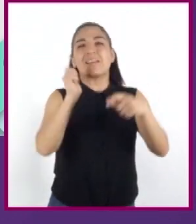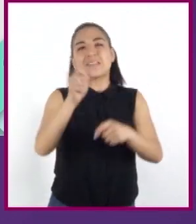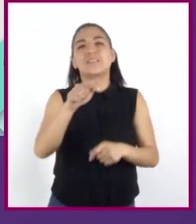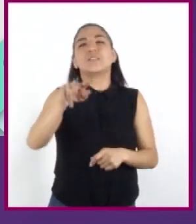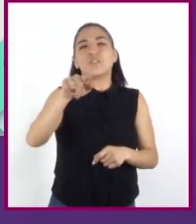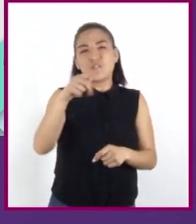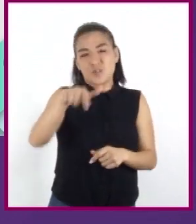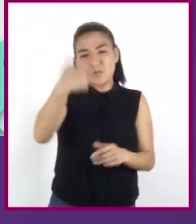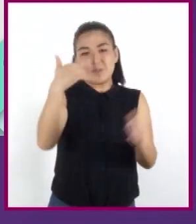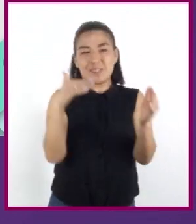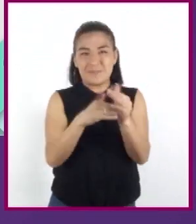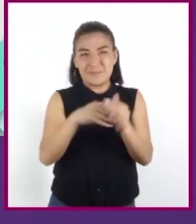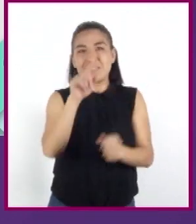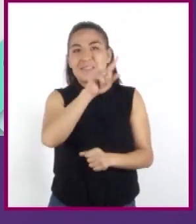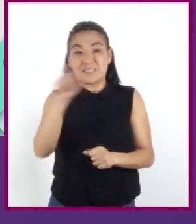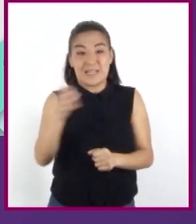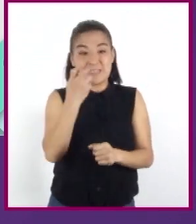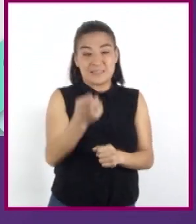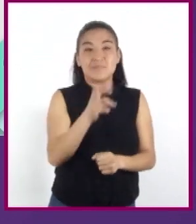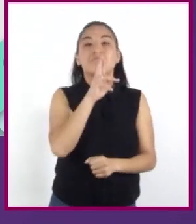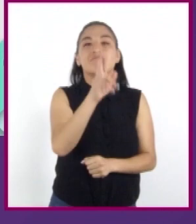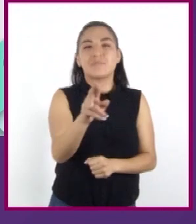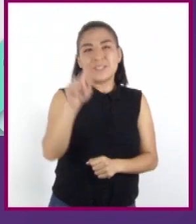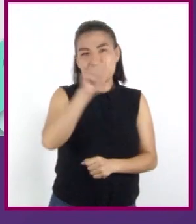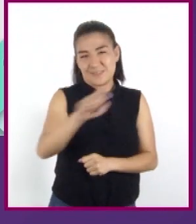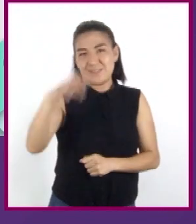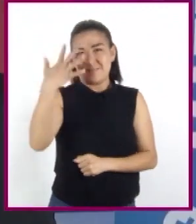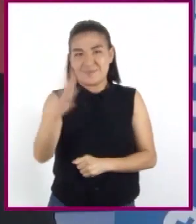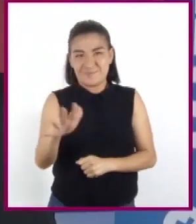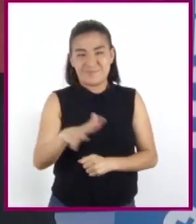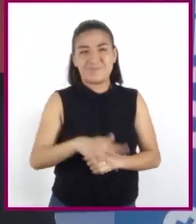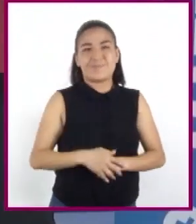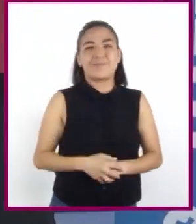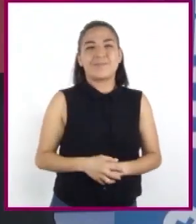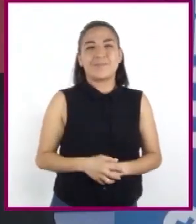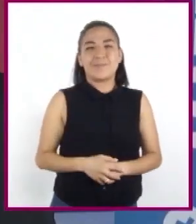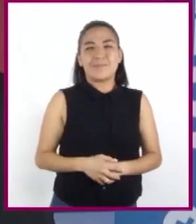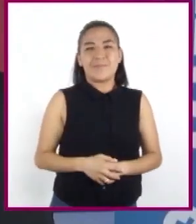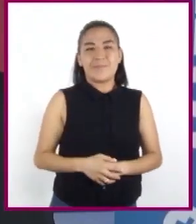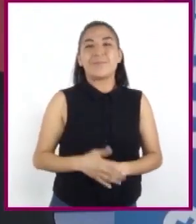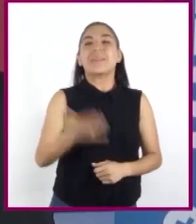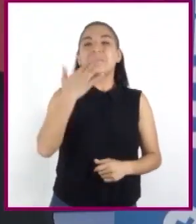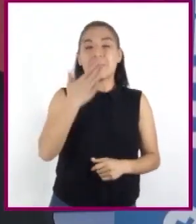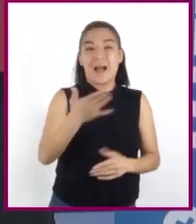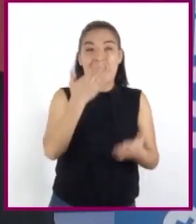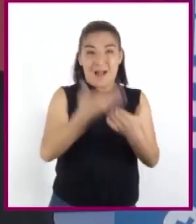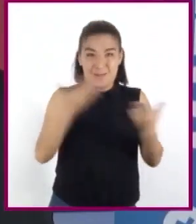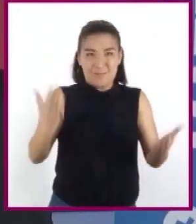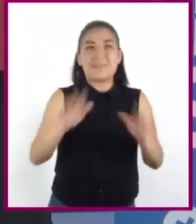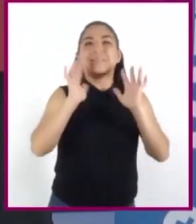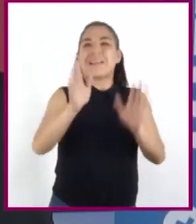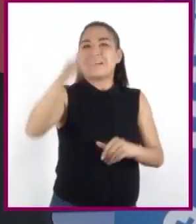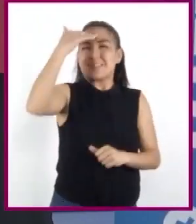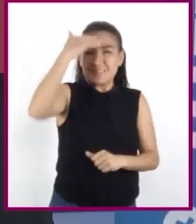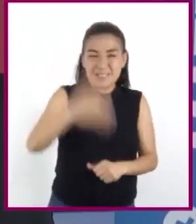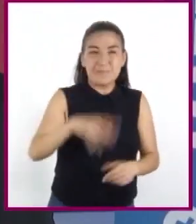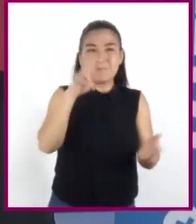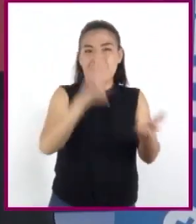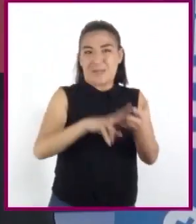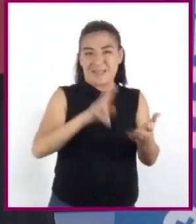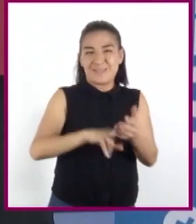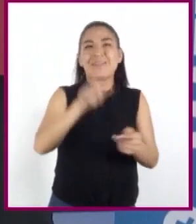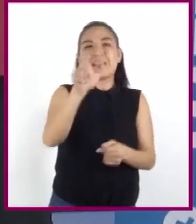El resultado de dicha operación es 110. Bien, ahora que ya sabemos que el valor de x